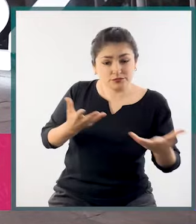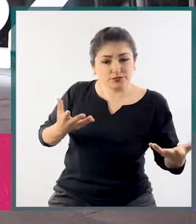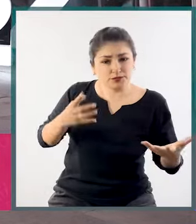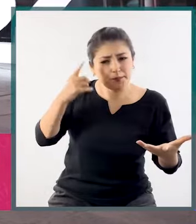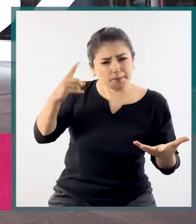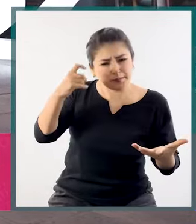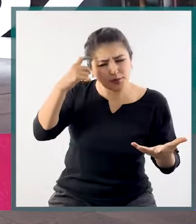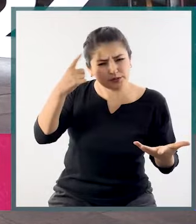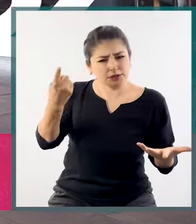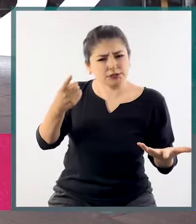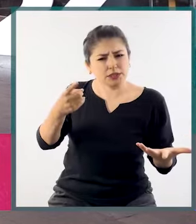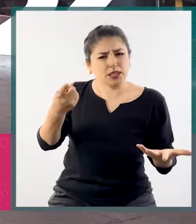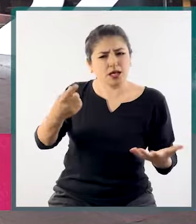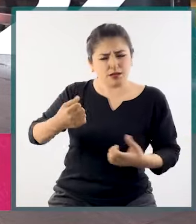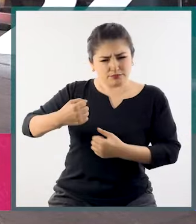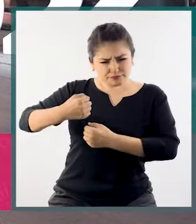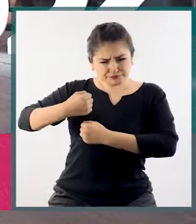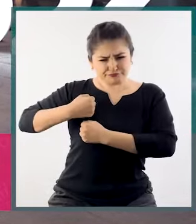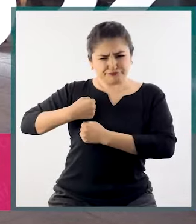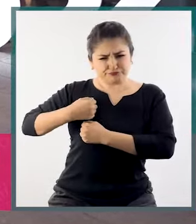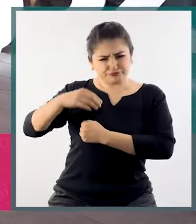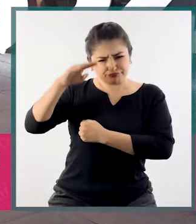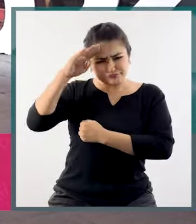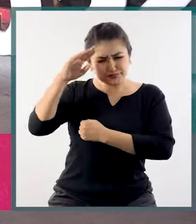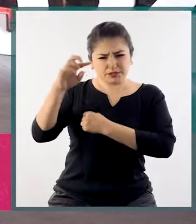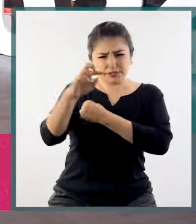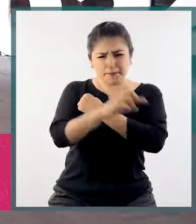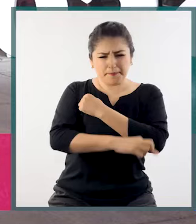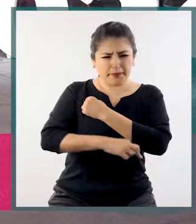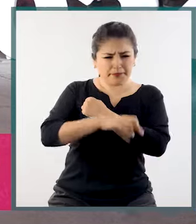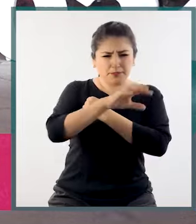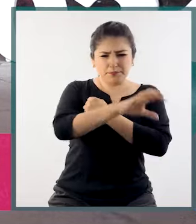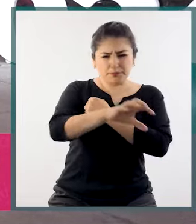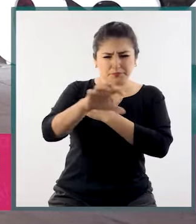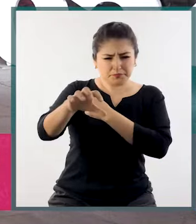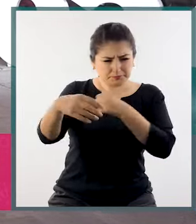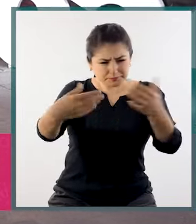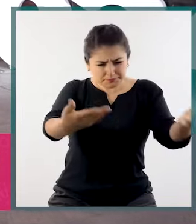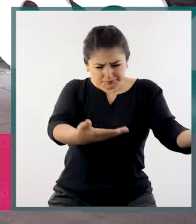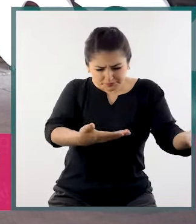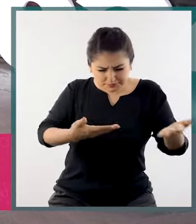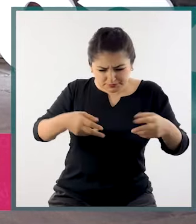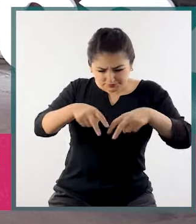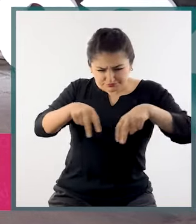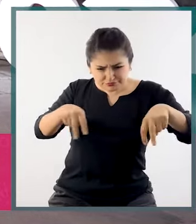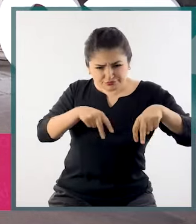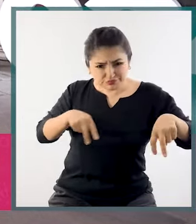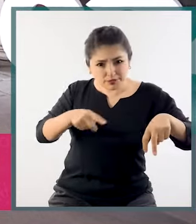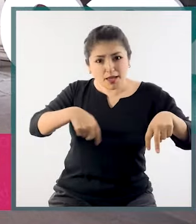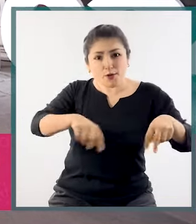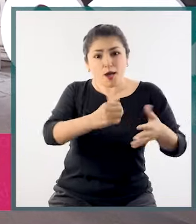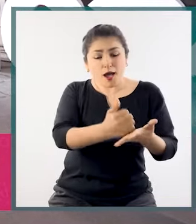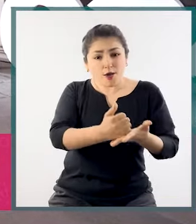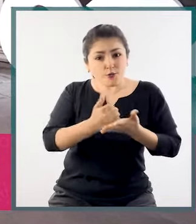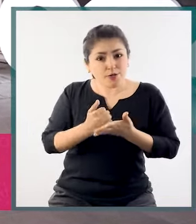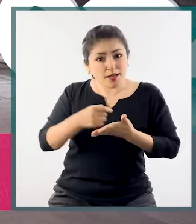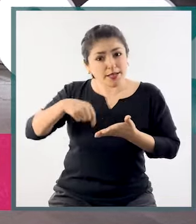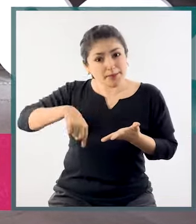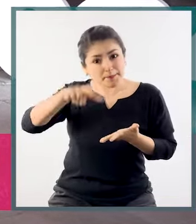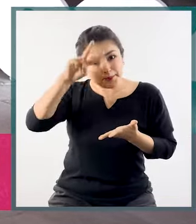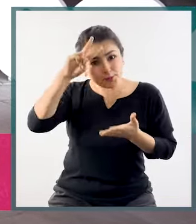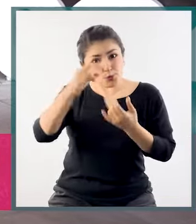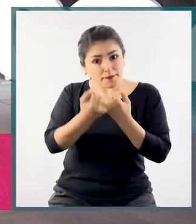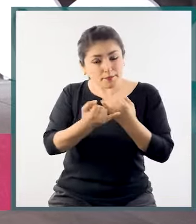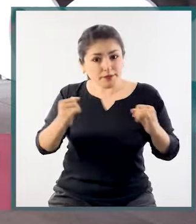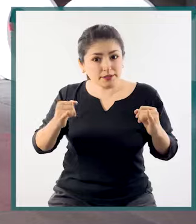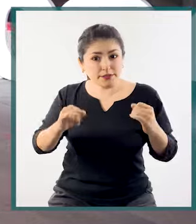representantes diplomáticos y militares de los diversos países que contribuyeron en nuestro proceso de independencia y que luego